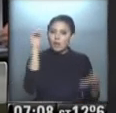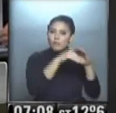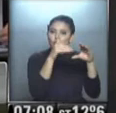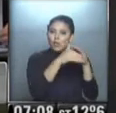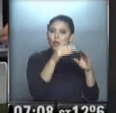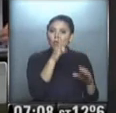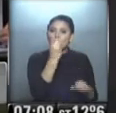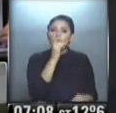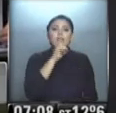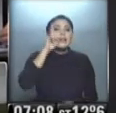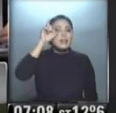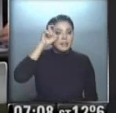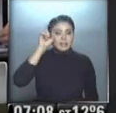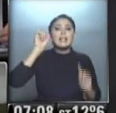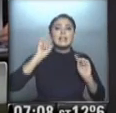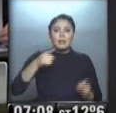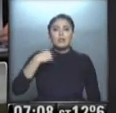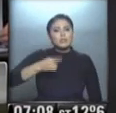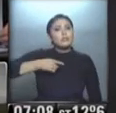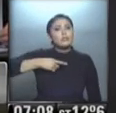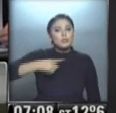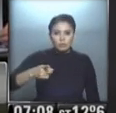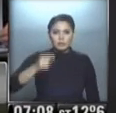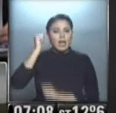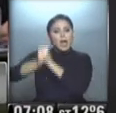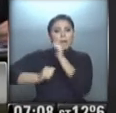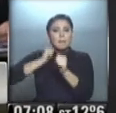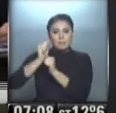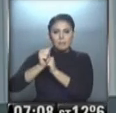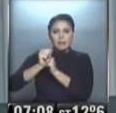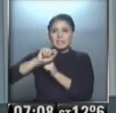buitre, también impediremos ser doblegados por una empresa transnacional.